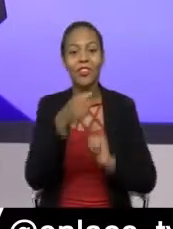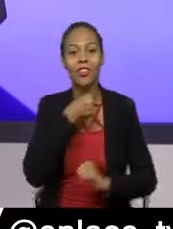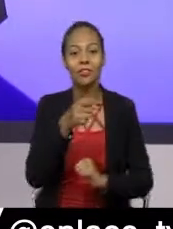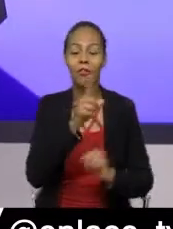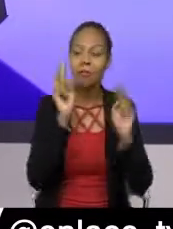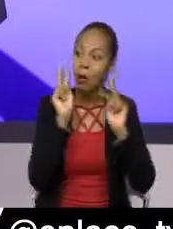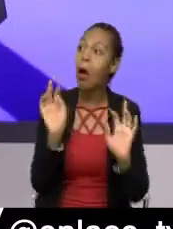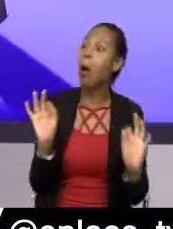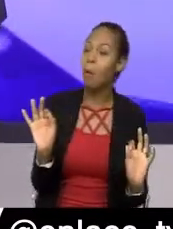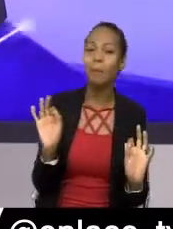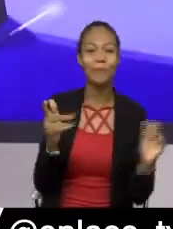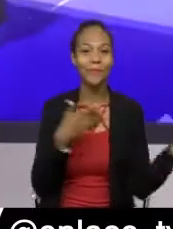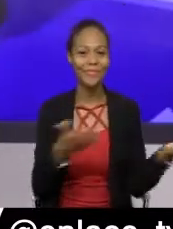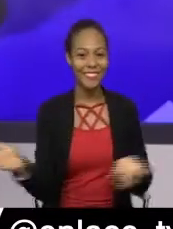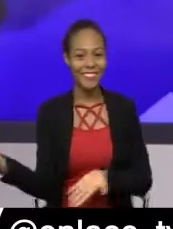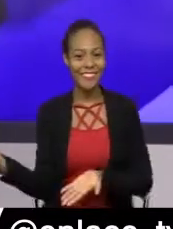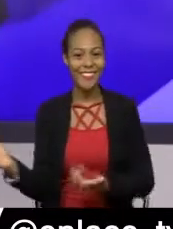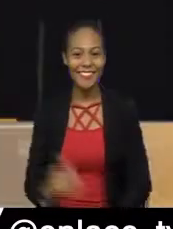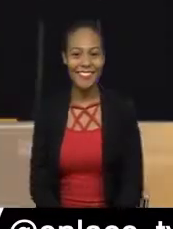interés. Bienvenidos.